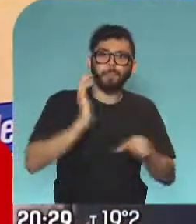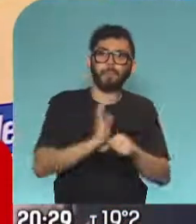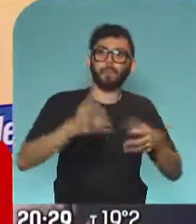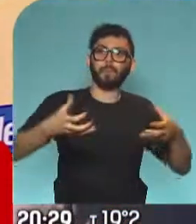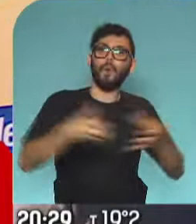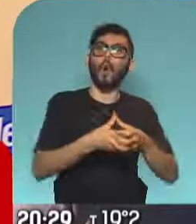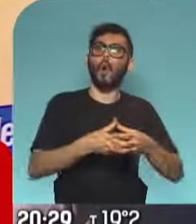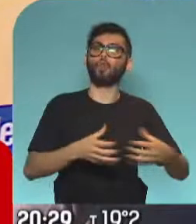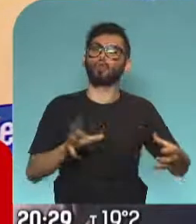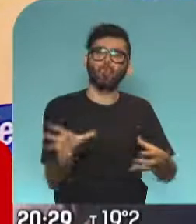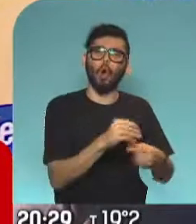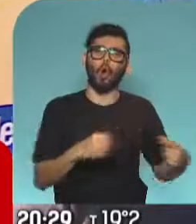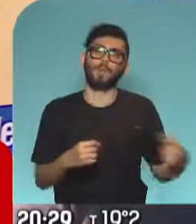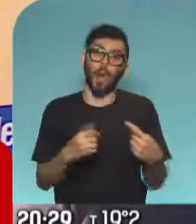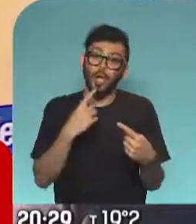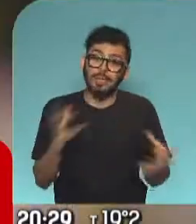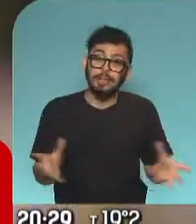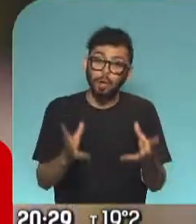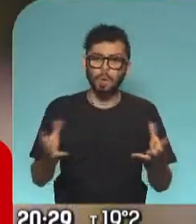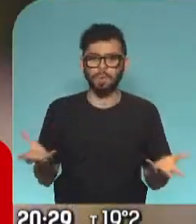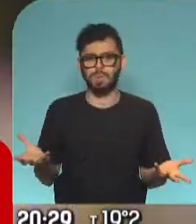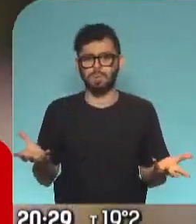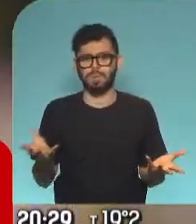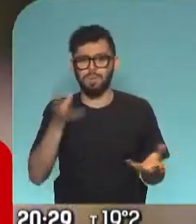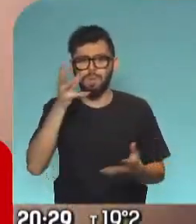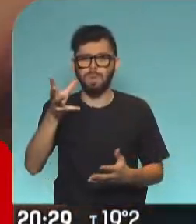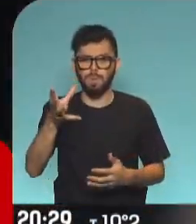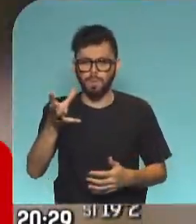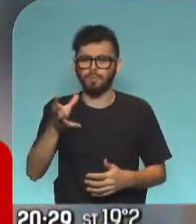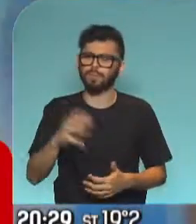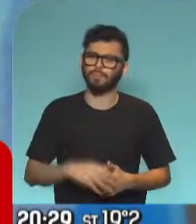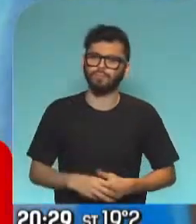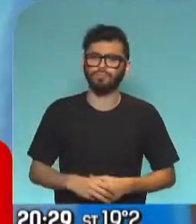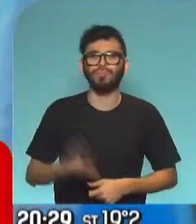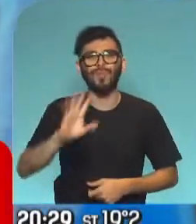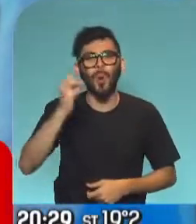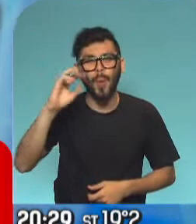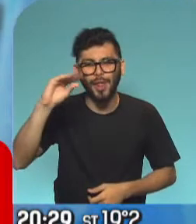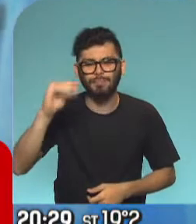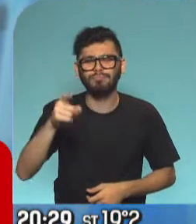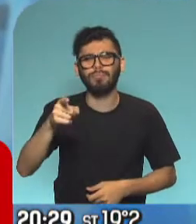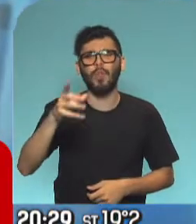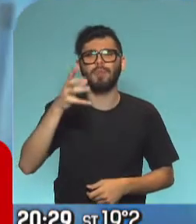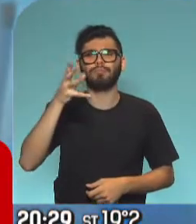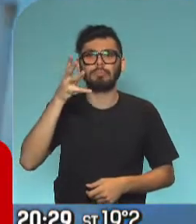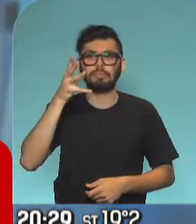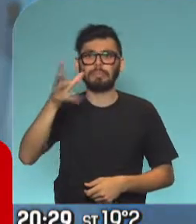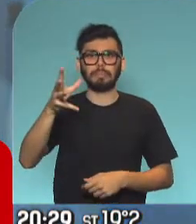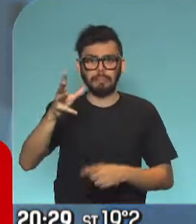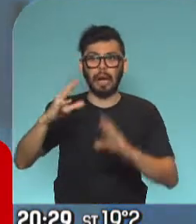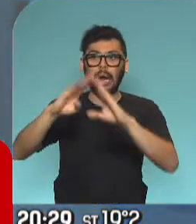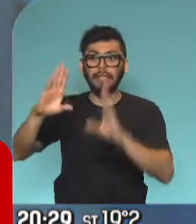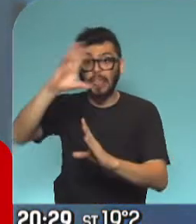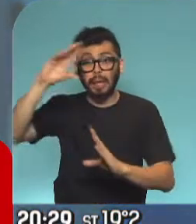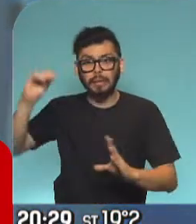leandro buenas noches bueno dijiste varias veces que se pasó un límite con este intento escrache en la casa de cristina kirchner y sobre todo que